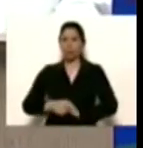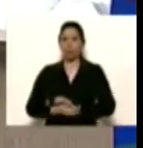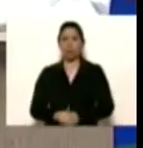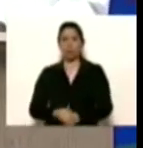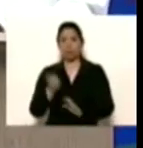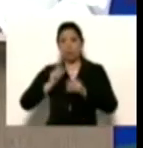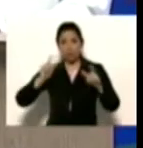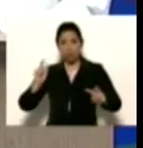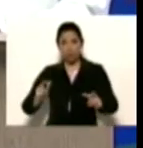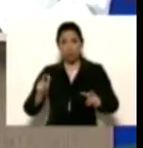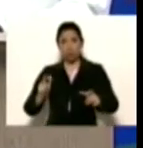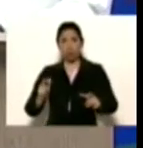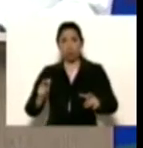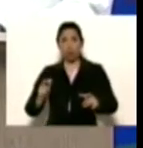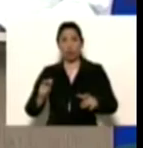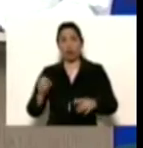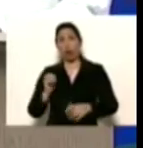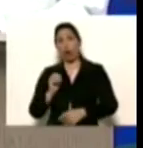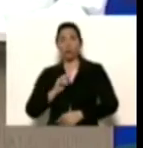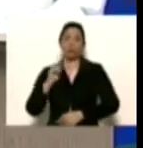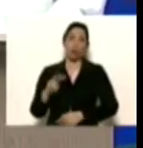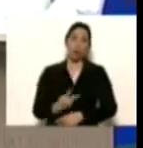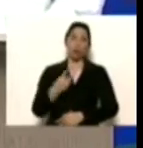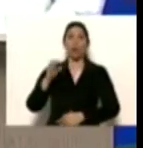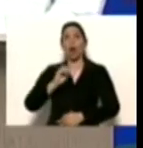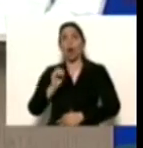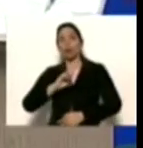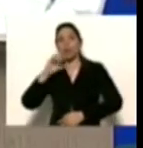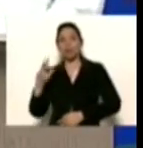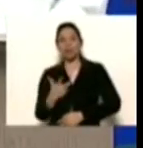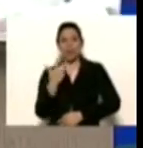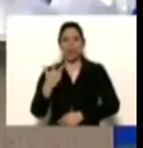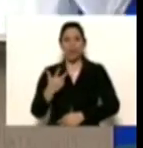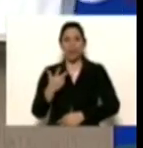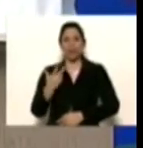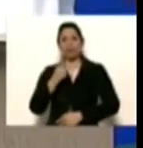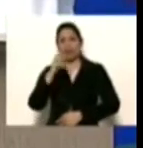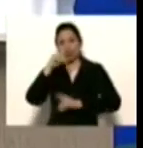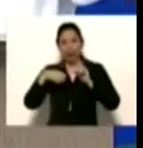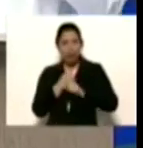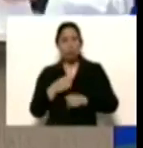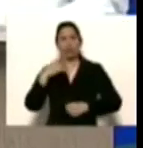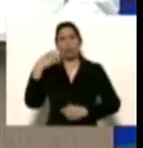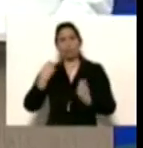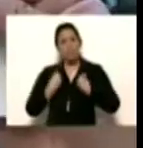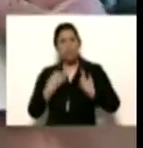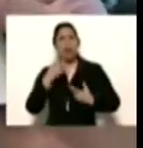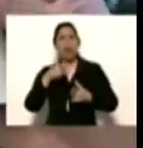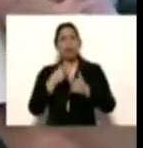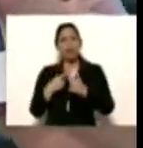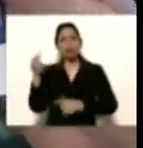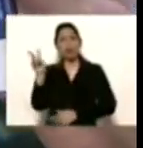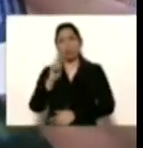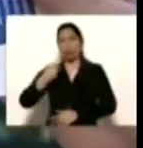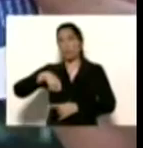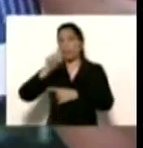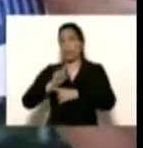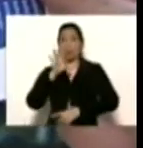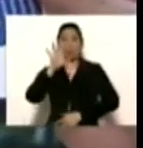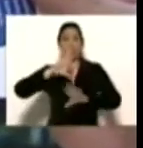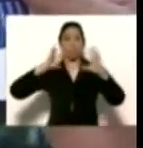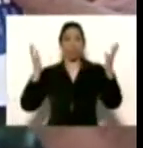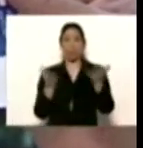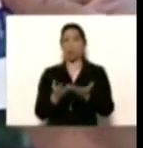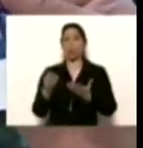se encuentran en la segunda o en la tercera década de la vida. Es importante este número. Venezuela se encuentra entre los países del mundo con el